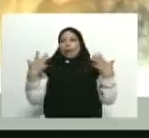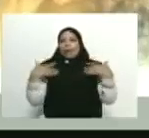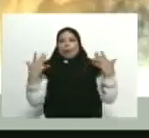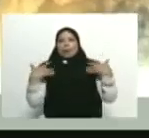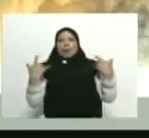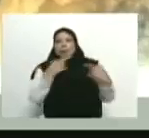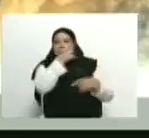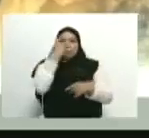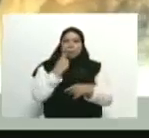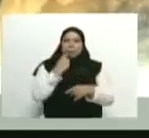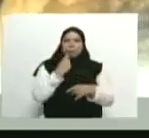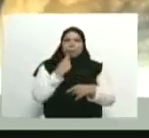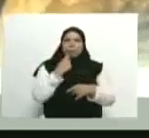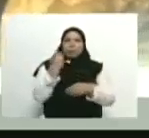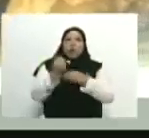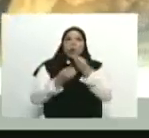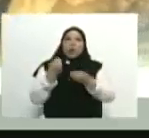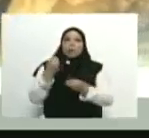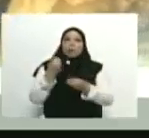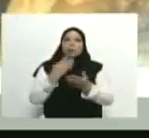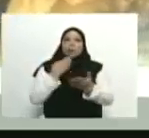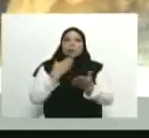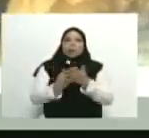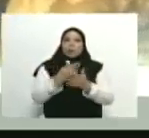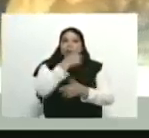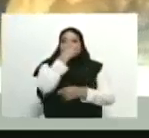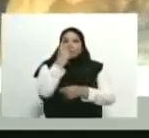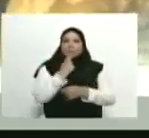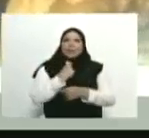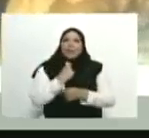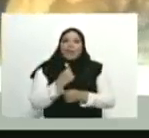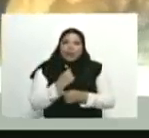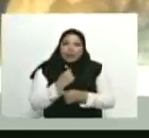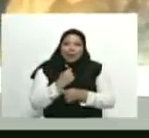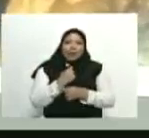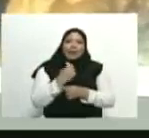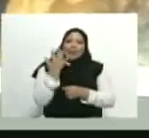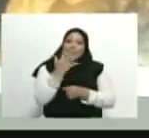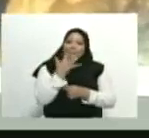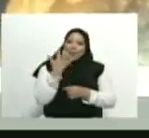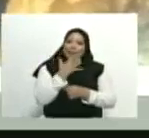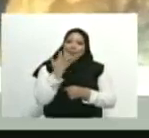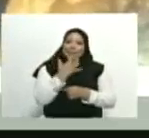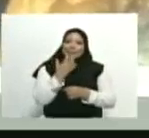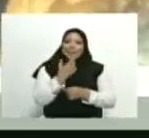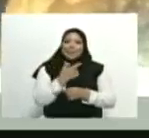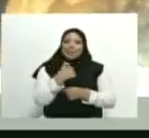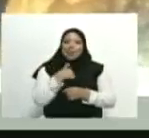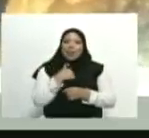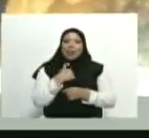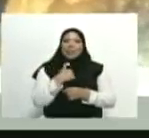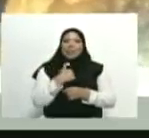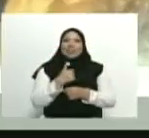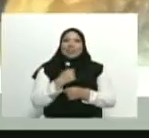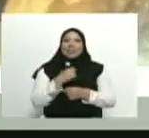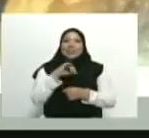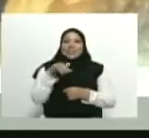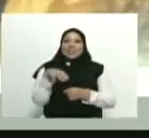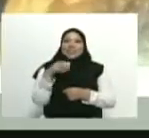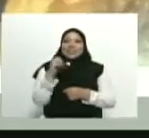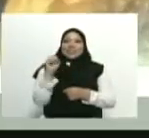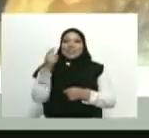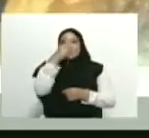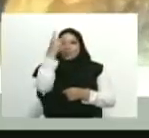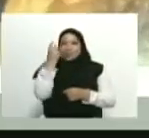sua, y de repente le pregunto, ¿cómo va el plan de recreación? Bueno, presidente, usted sabe que yo soy José Luis, soy un